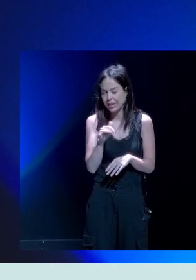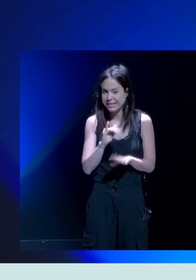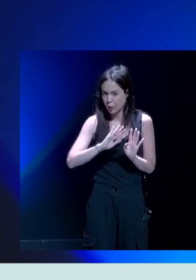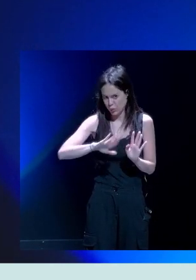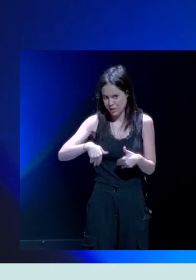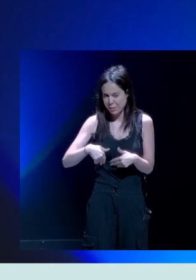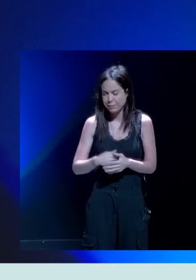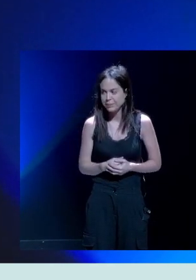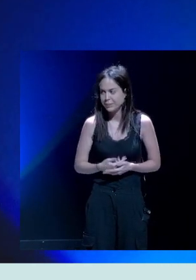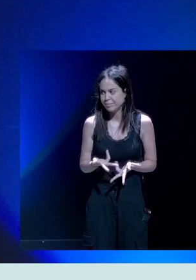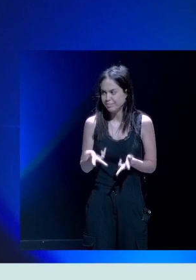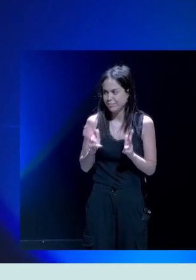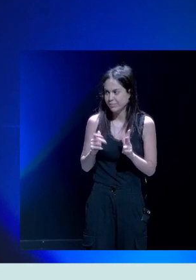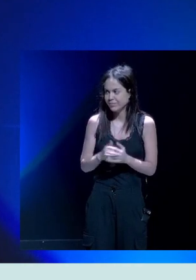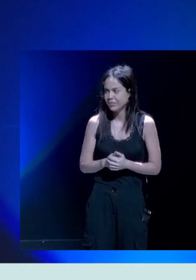última.